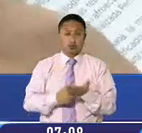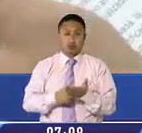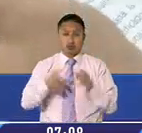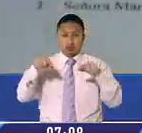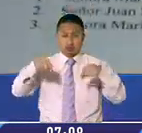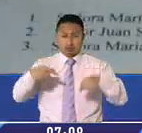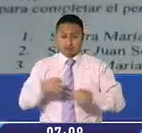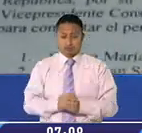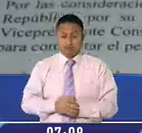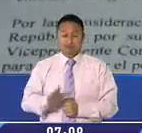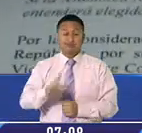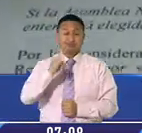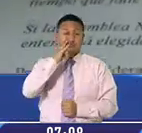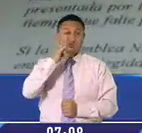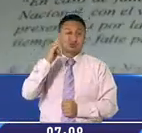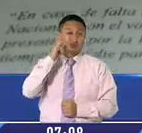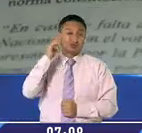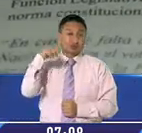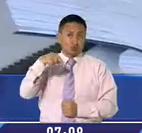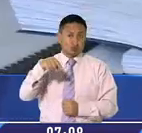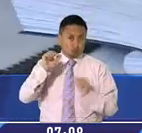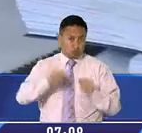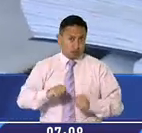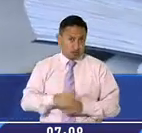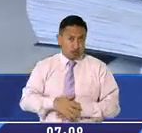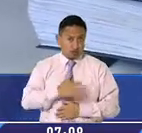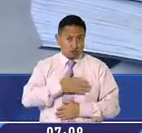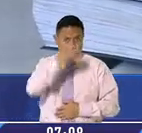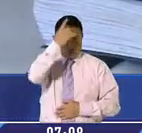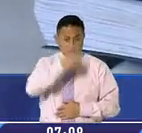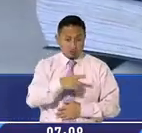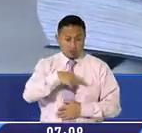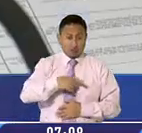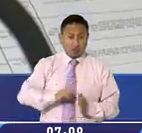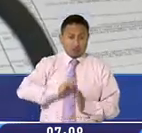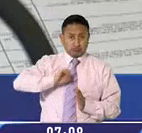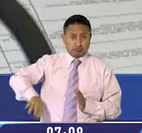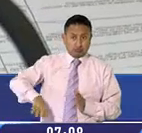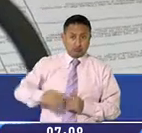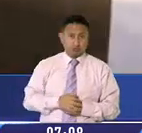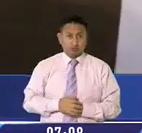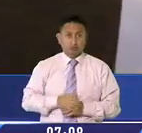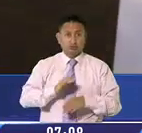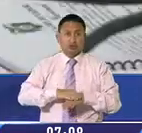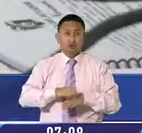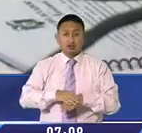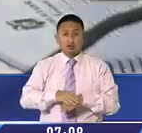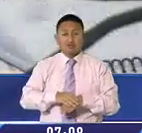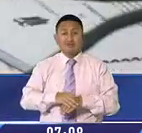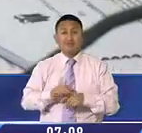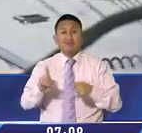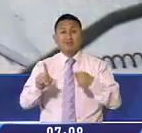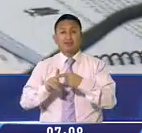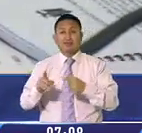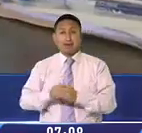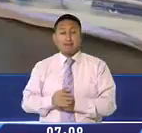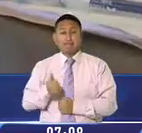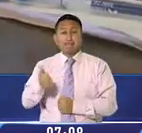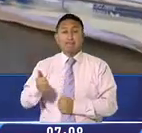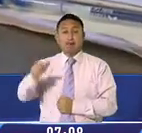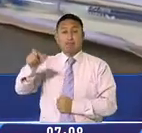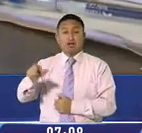tienen o no la capacidad de decidir si quieren abortar, debido a que en muchos casos sus propios representantes legales son